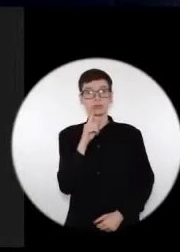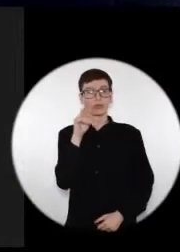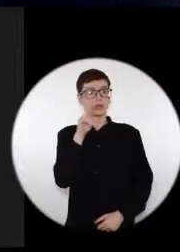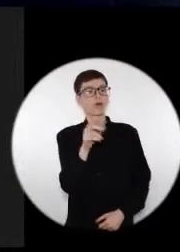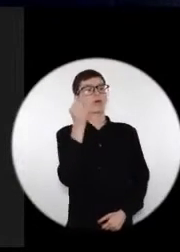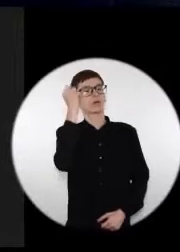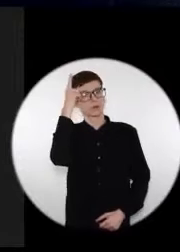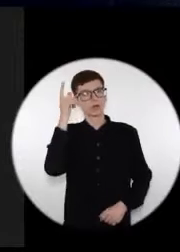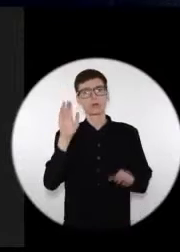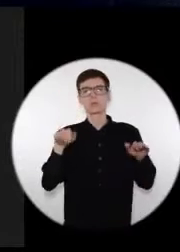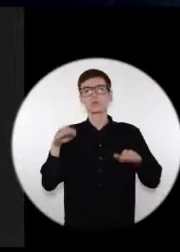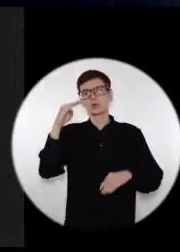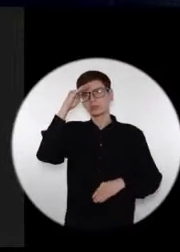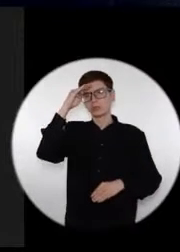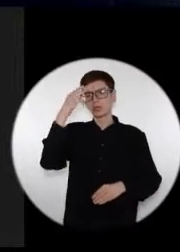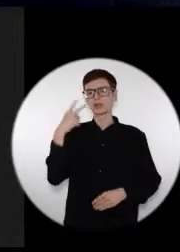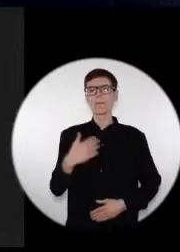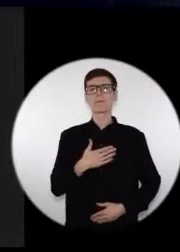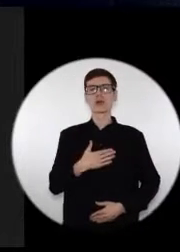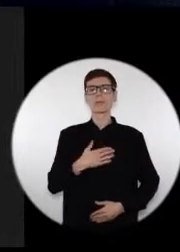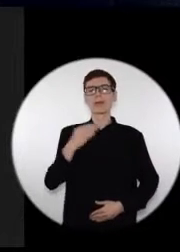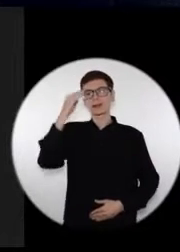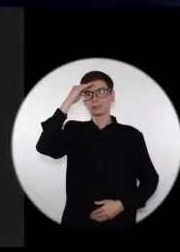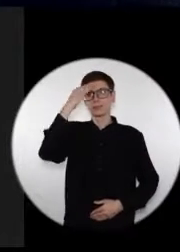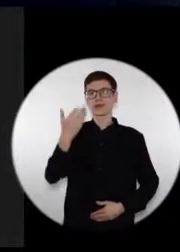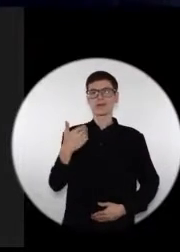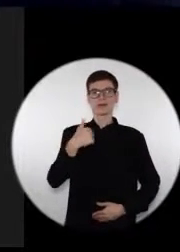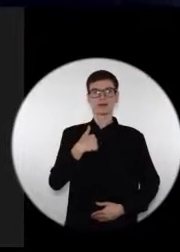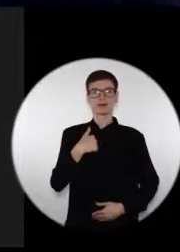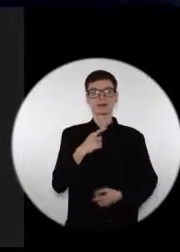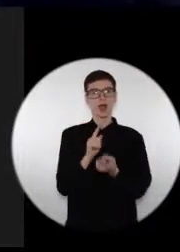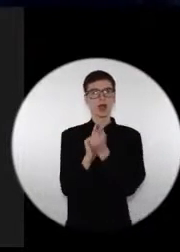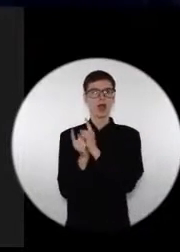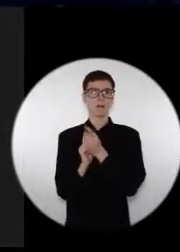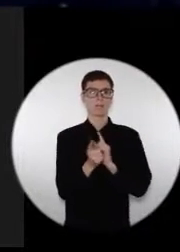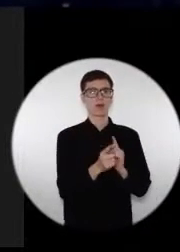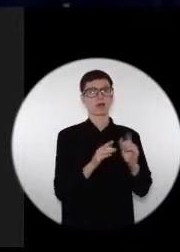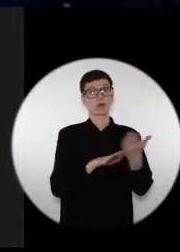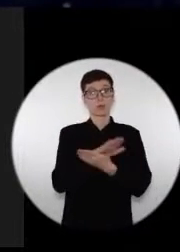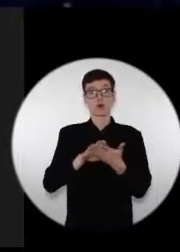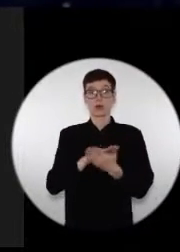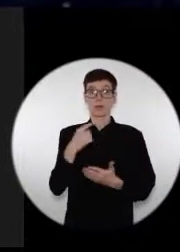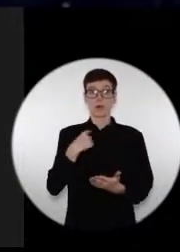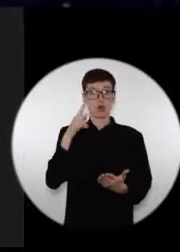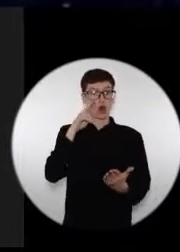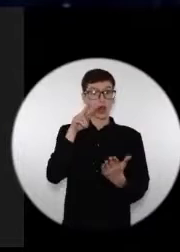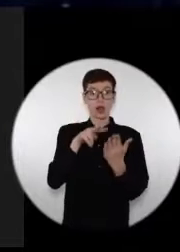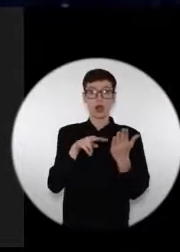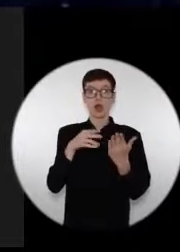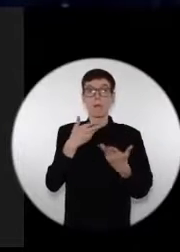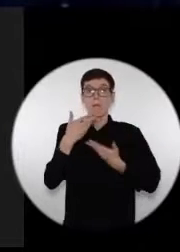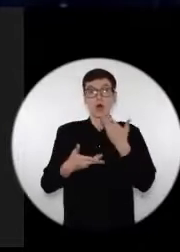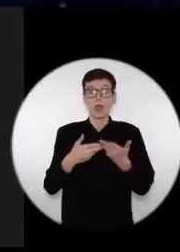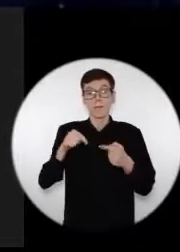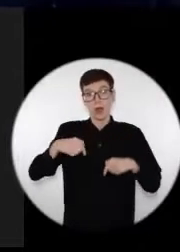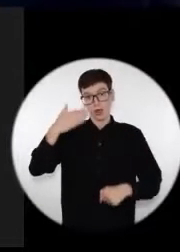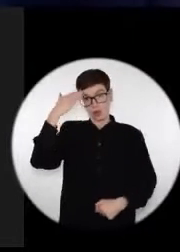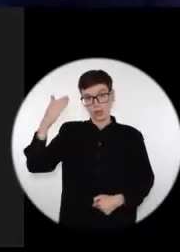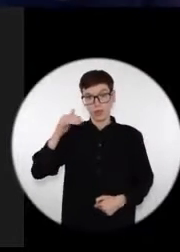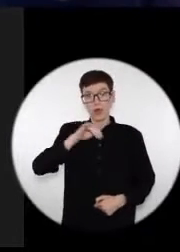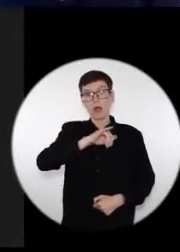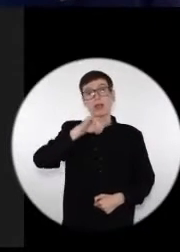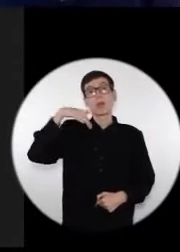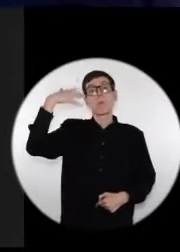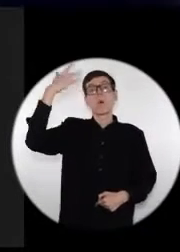que el espectador sordo tuviese la misma experiencia cuando uno lee una poesía y que además esa experiencia esa va